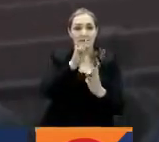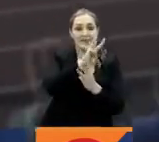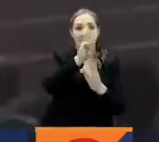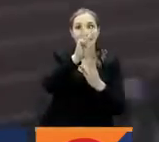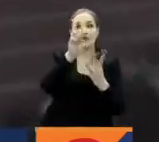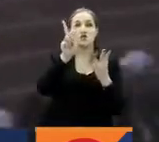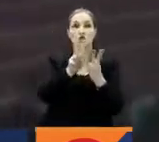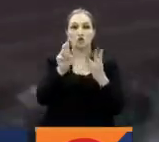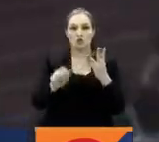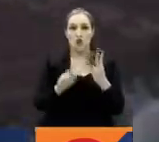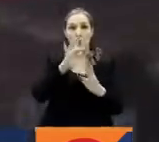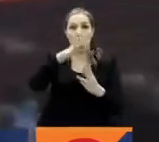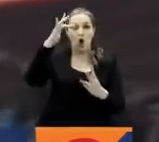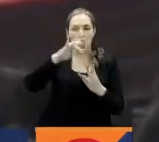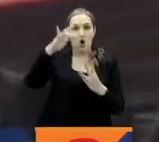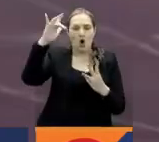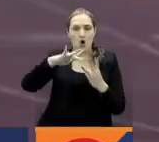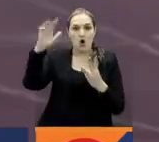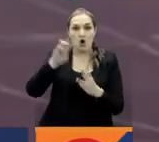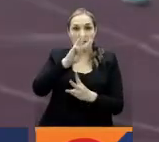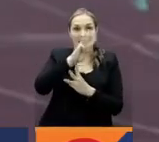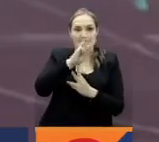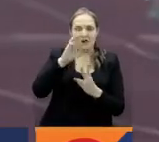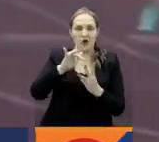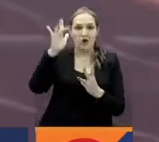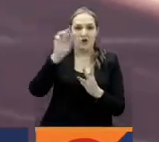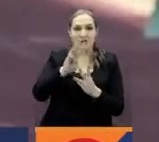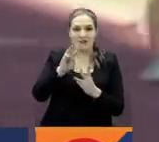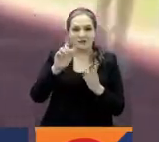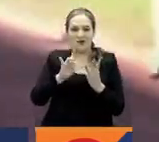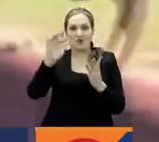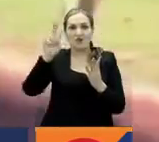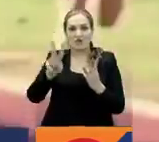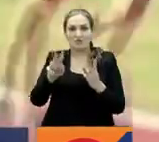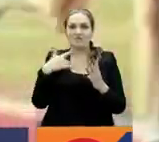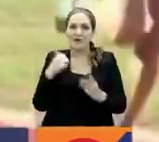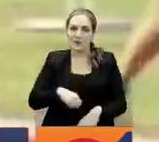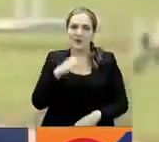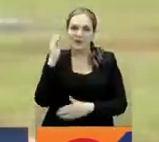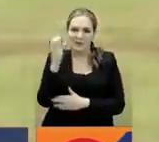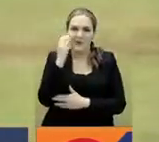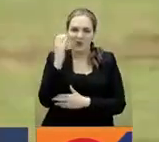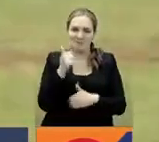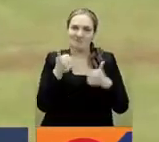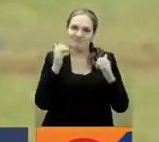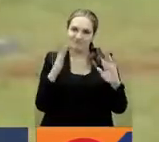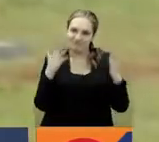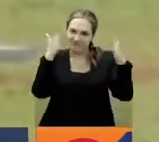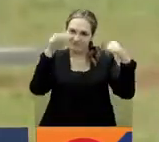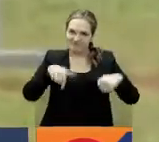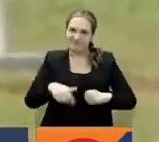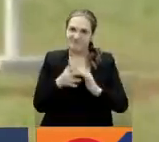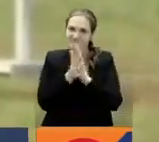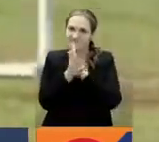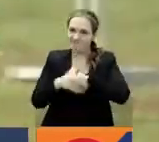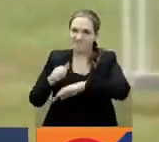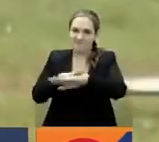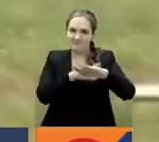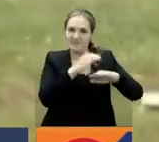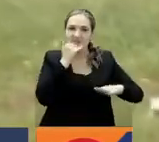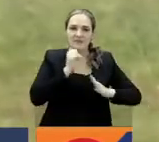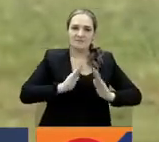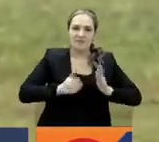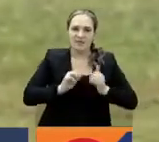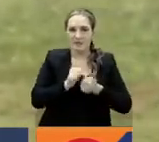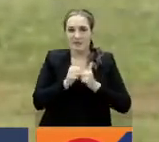2 medallas de oro respectivamente, así que nosotros muy orgullosos de nuestros colombianos y siempre en RTVC Noticias contando lo que ocurre en el